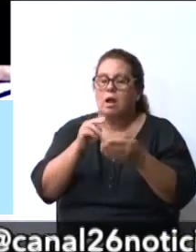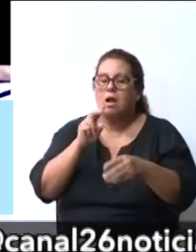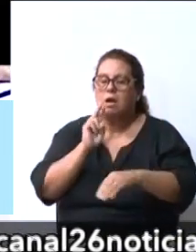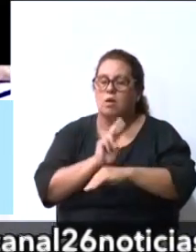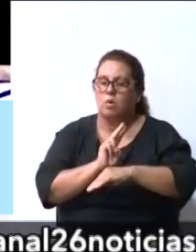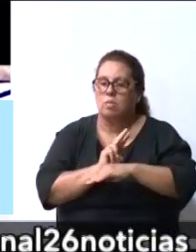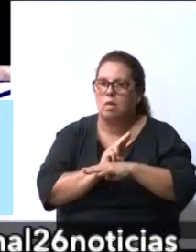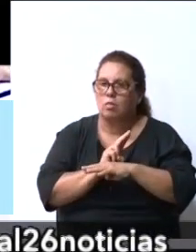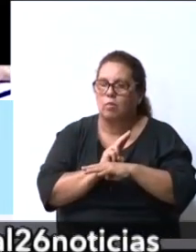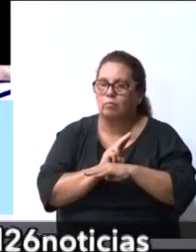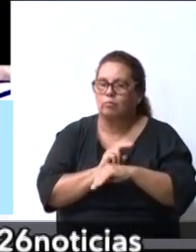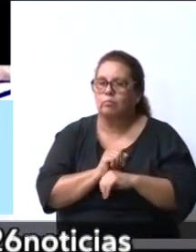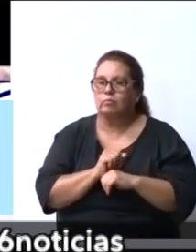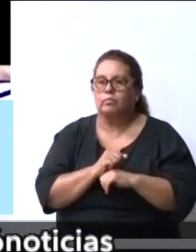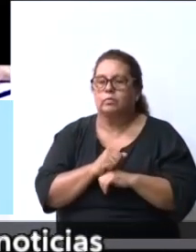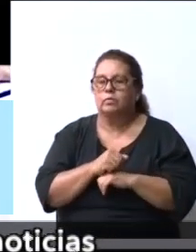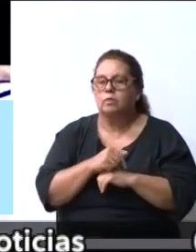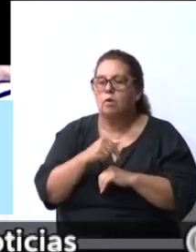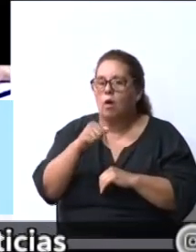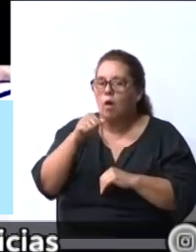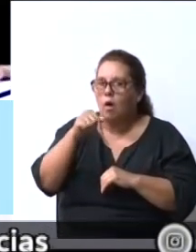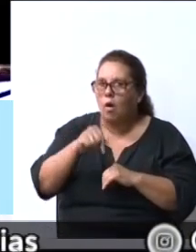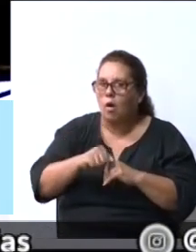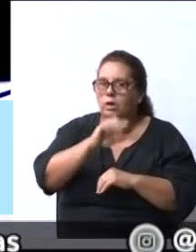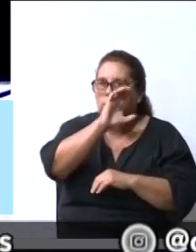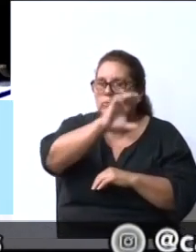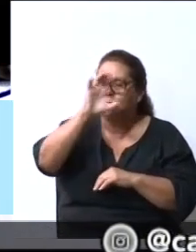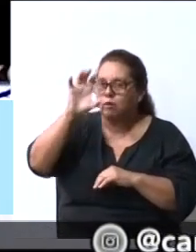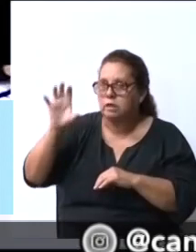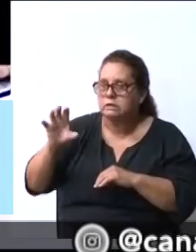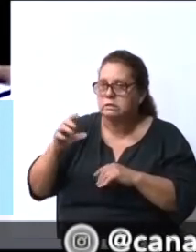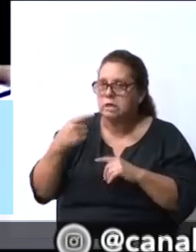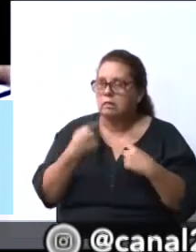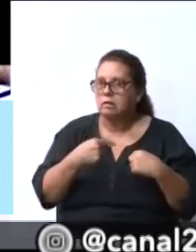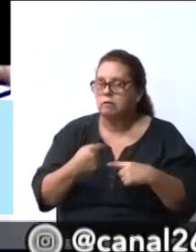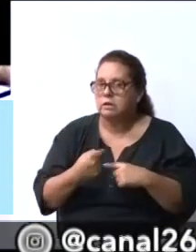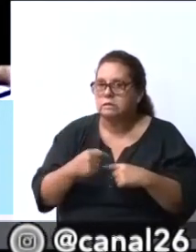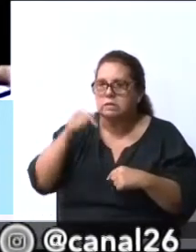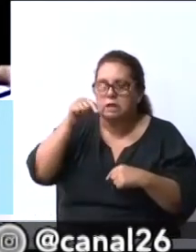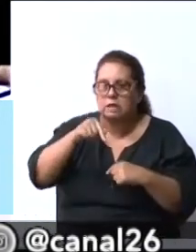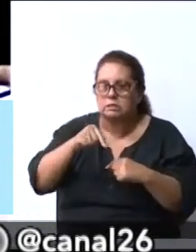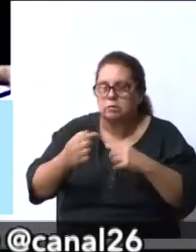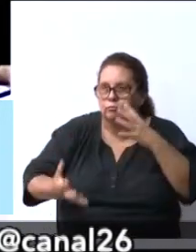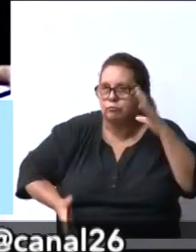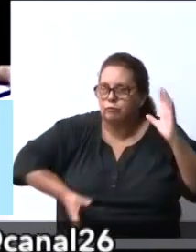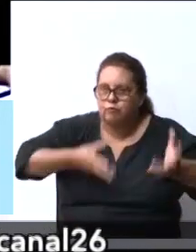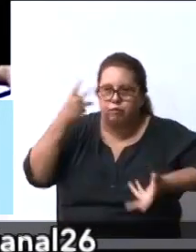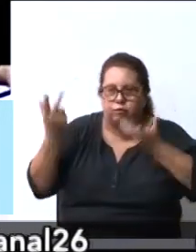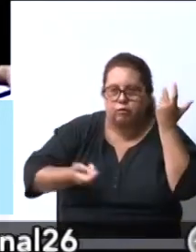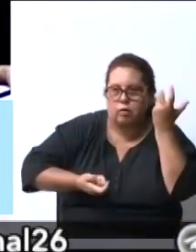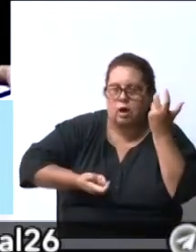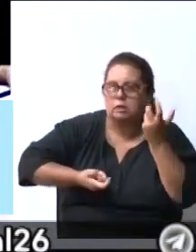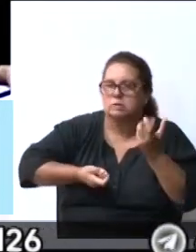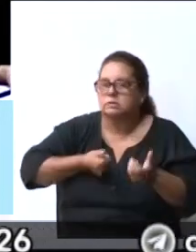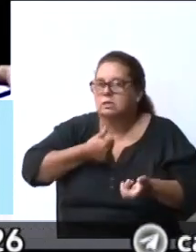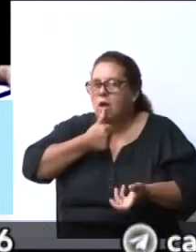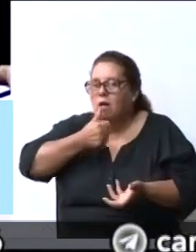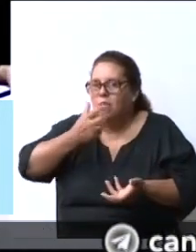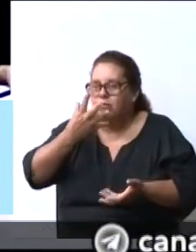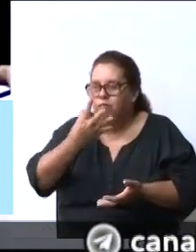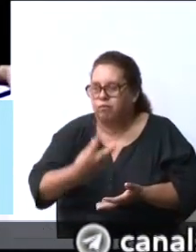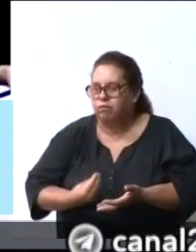una realidad que hoy afecta a muchas provincias de nuestro país que sufren incendios, sequías. Por eso